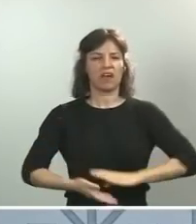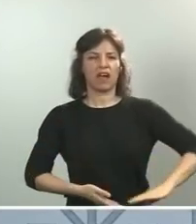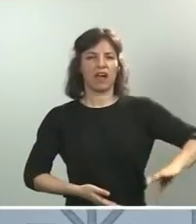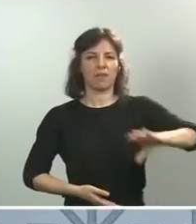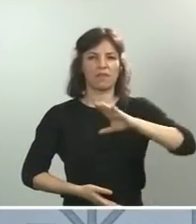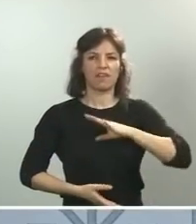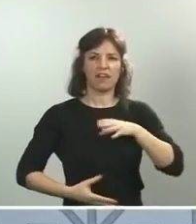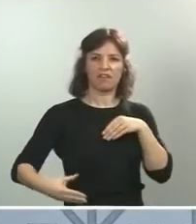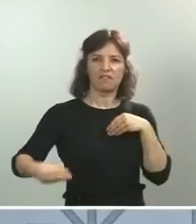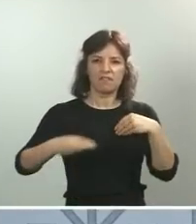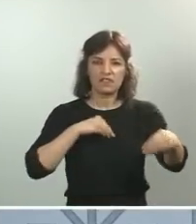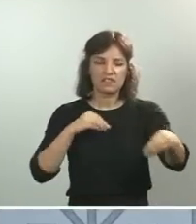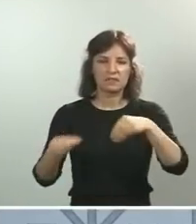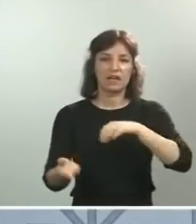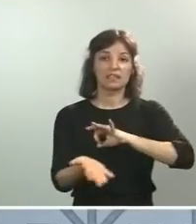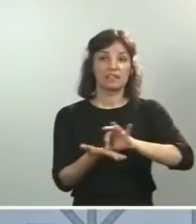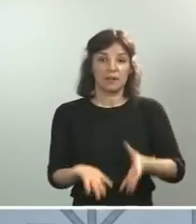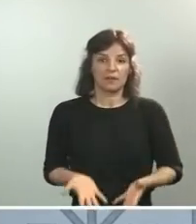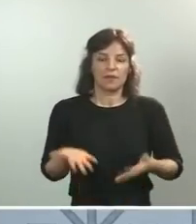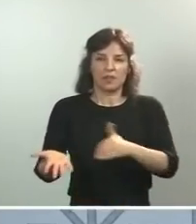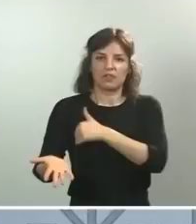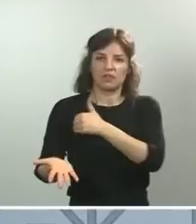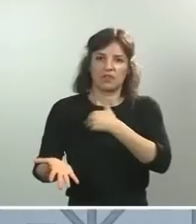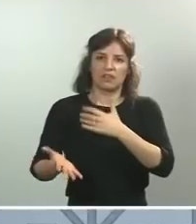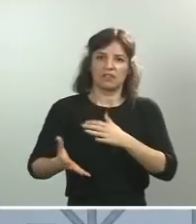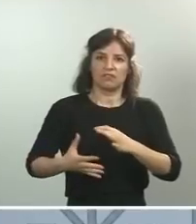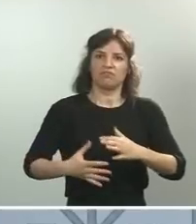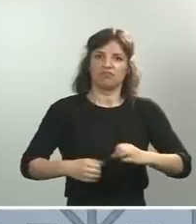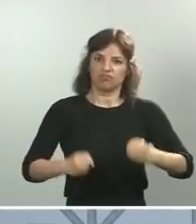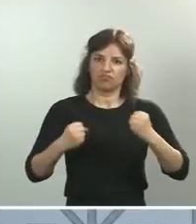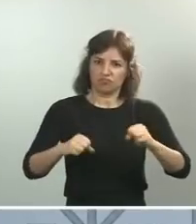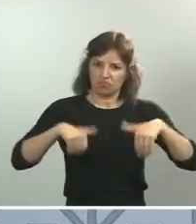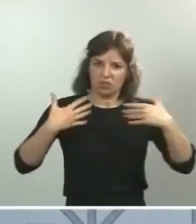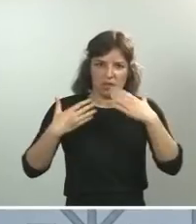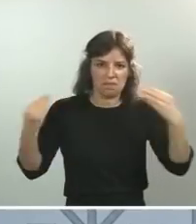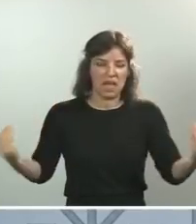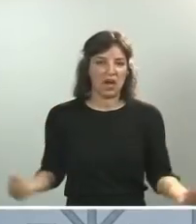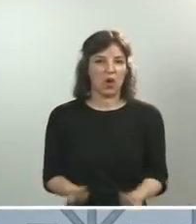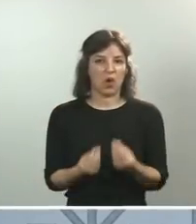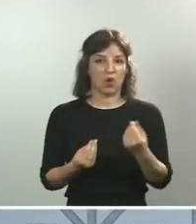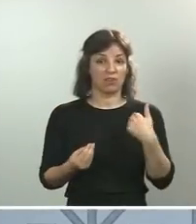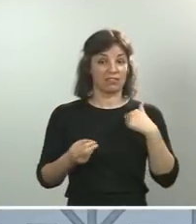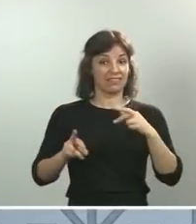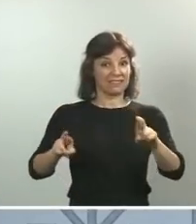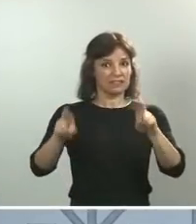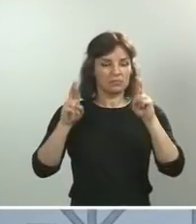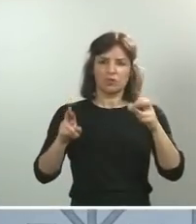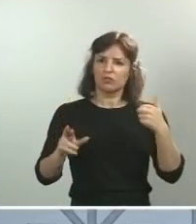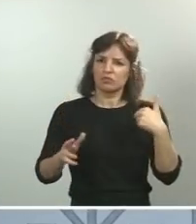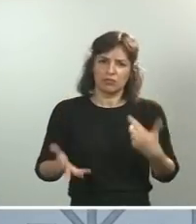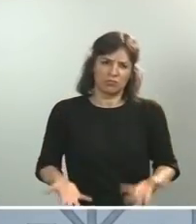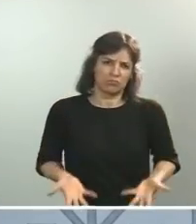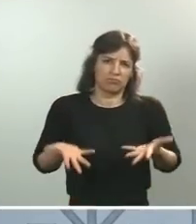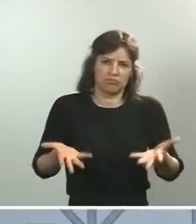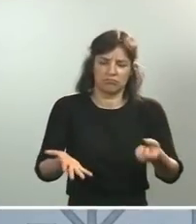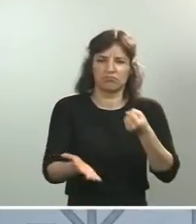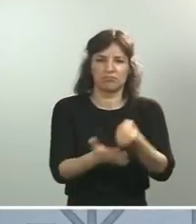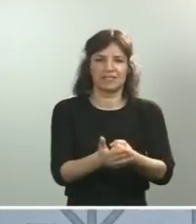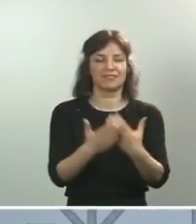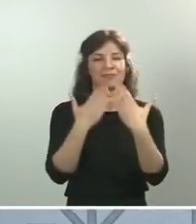servicio a los estudiantes. Eso espero y para eso haré todo lo que esté en mi mano. Muchas gracias por su atención. ¡Gracias!